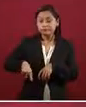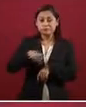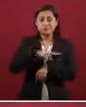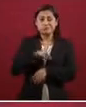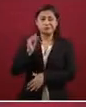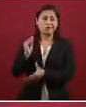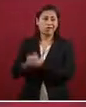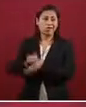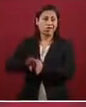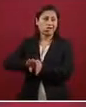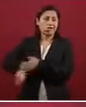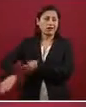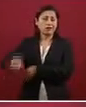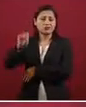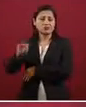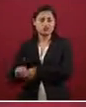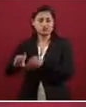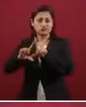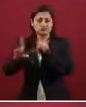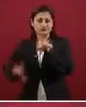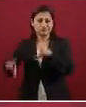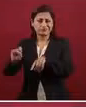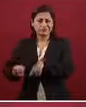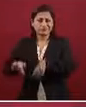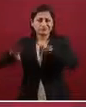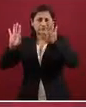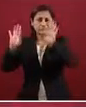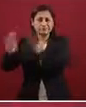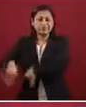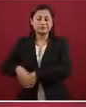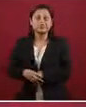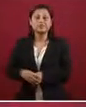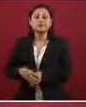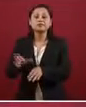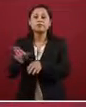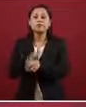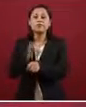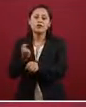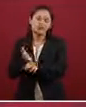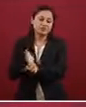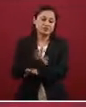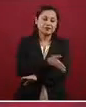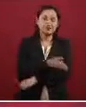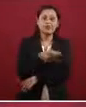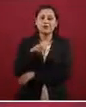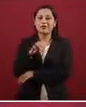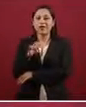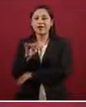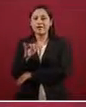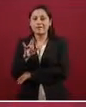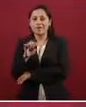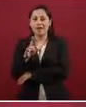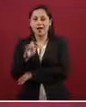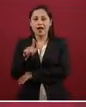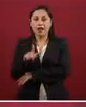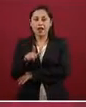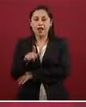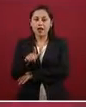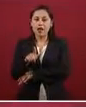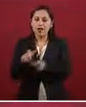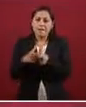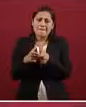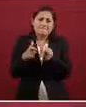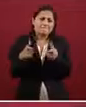Por eso el crecimiento en el periodo neoliberal se dio en el norte, en el centro y